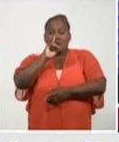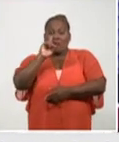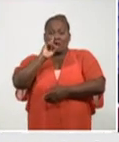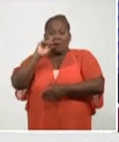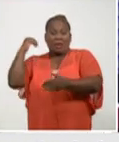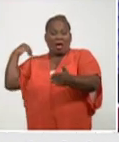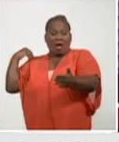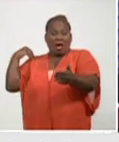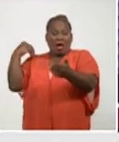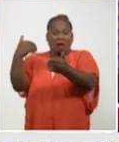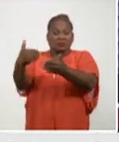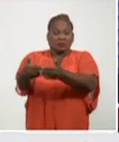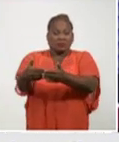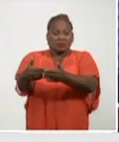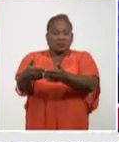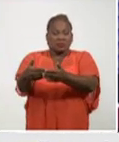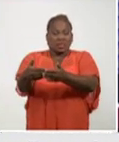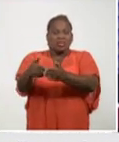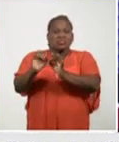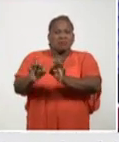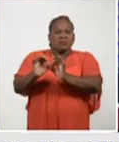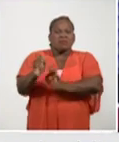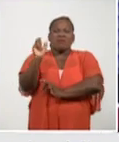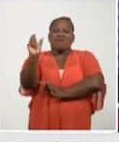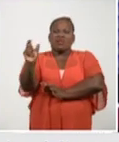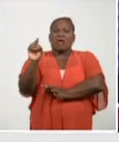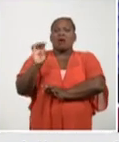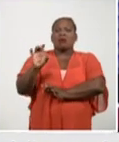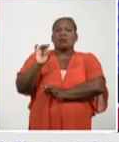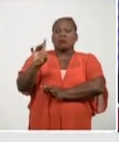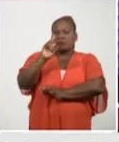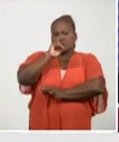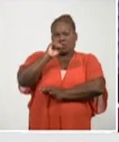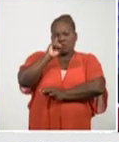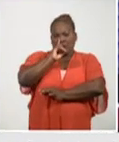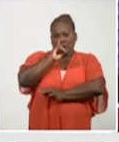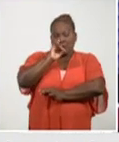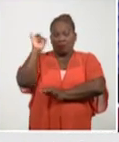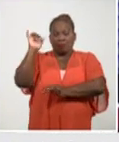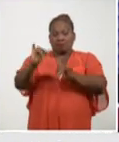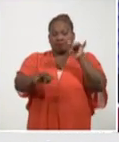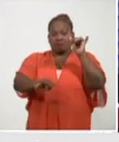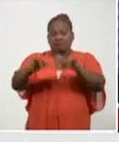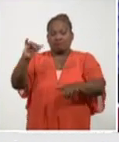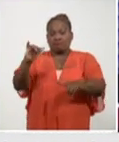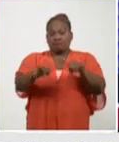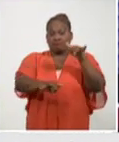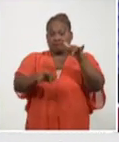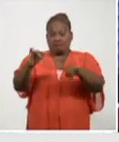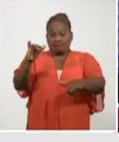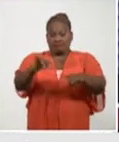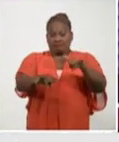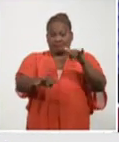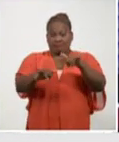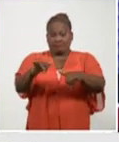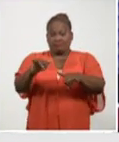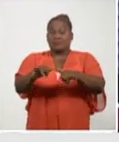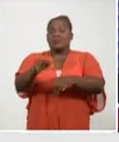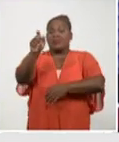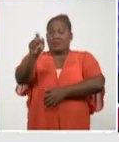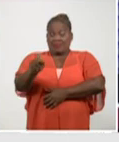fue la fecha en que comenzaron a llegar viajeros del